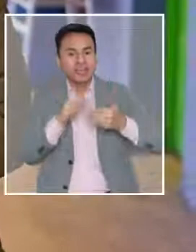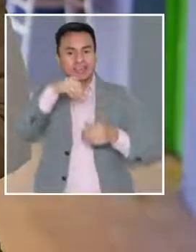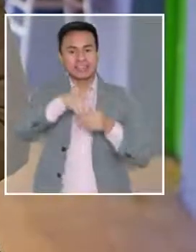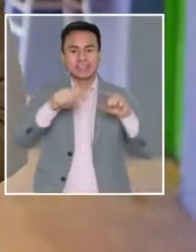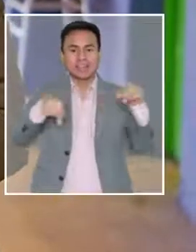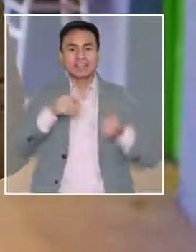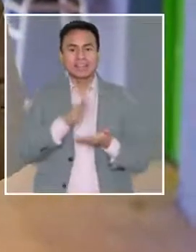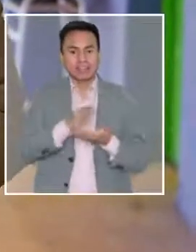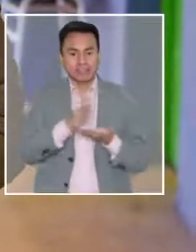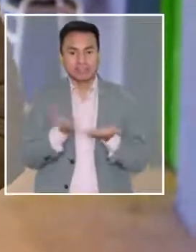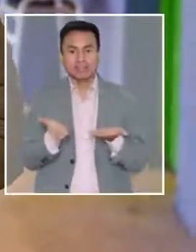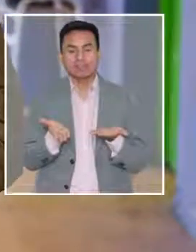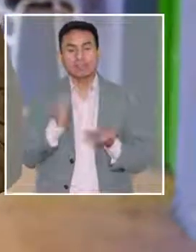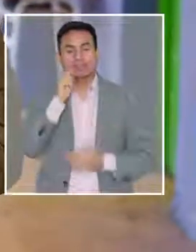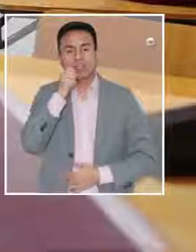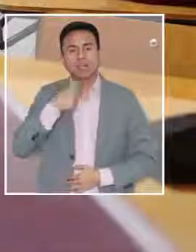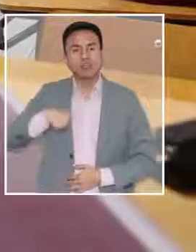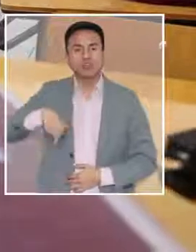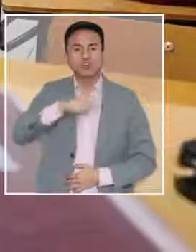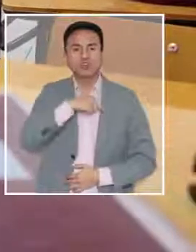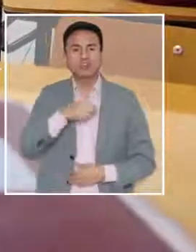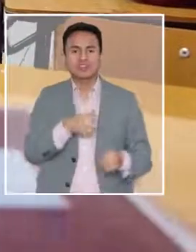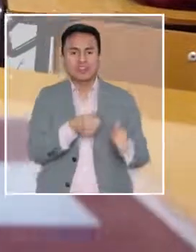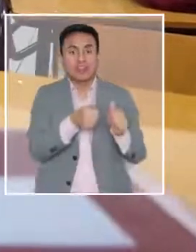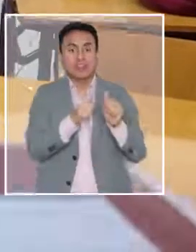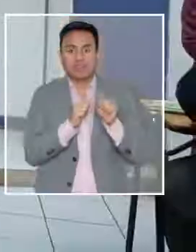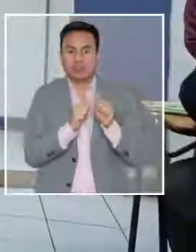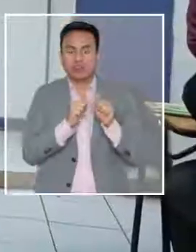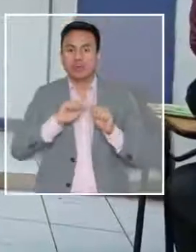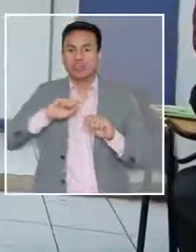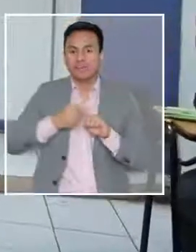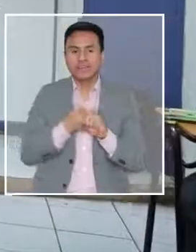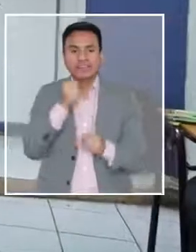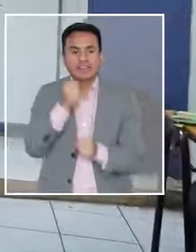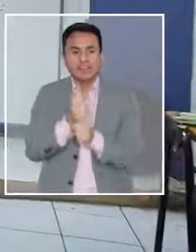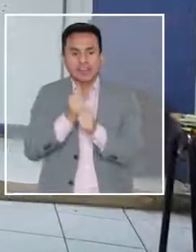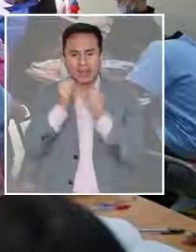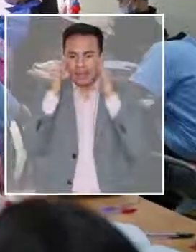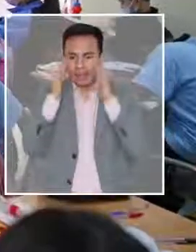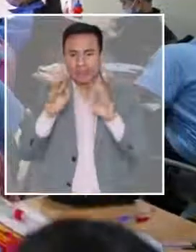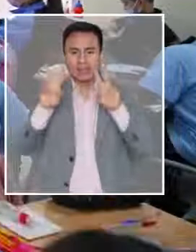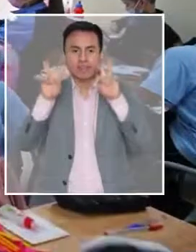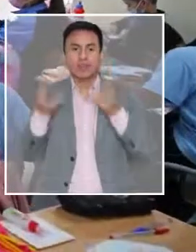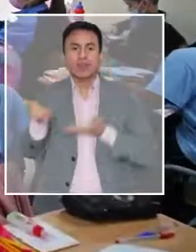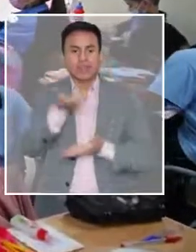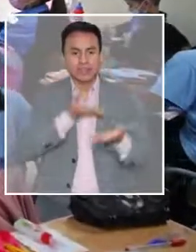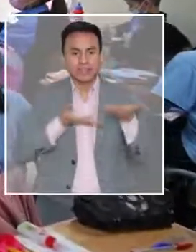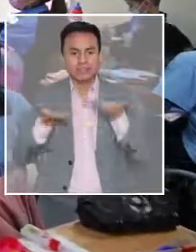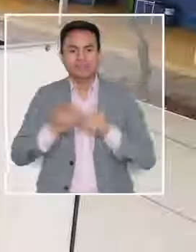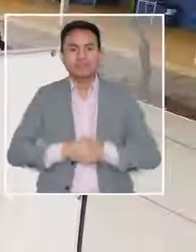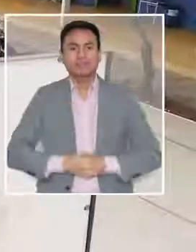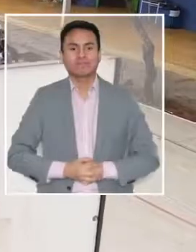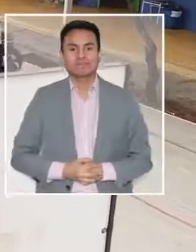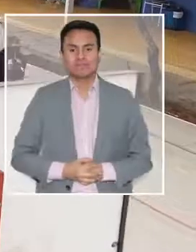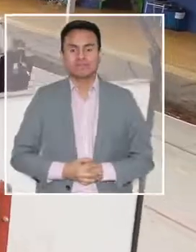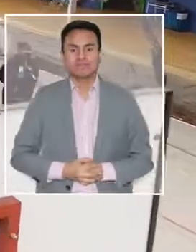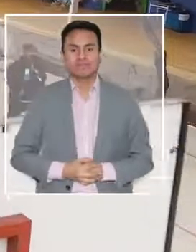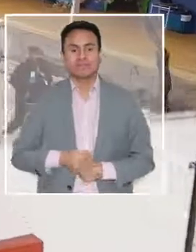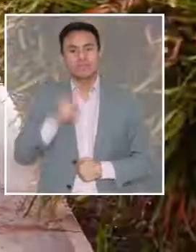de una comunidad, dentro de una sala de clase, nos lleva a nosotros al desafío de volver a trabajar en temas